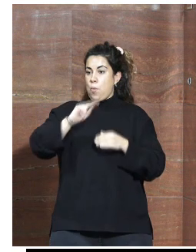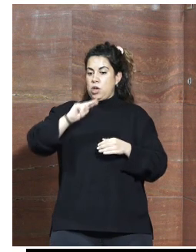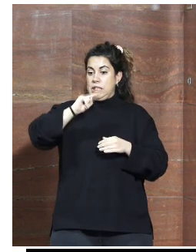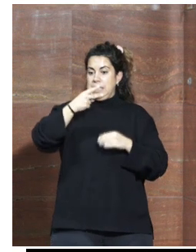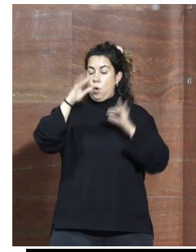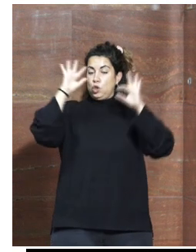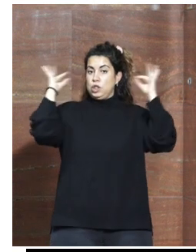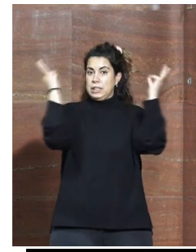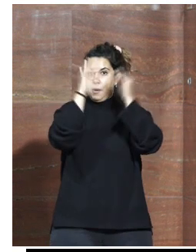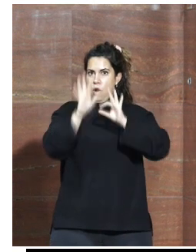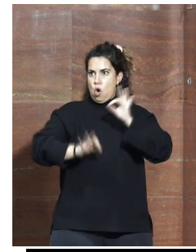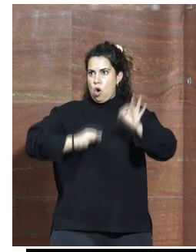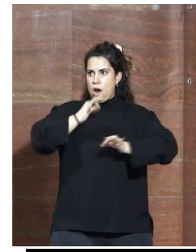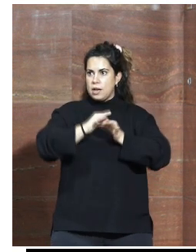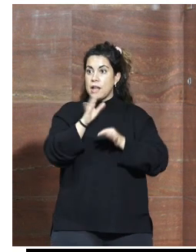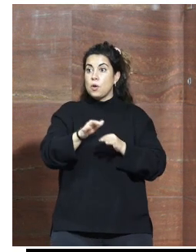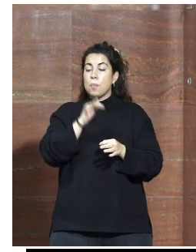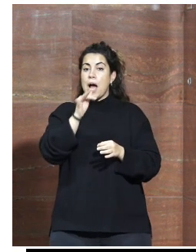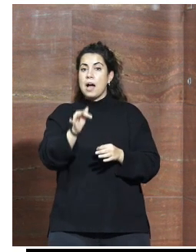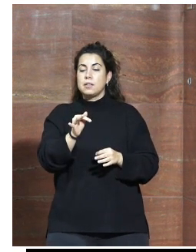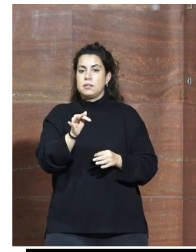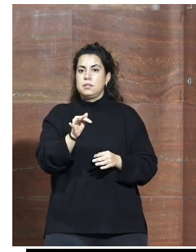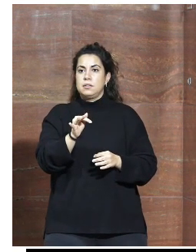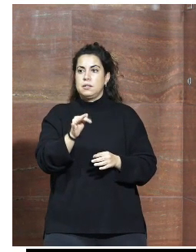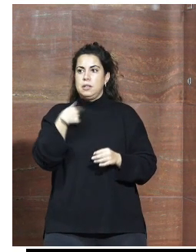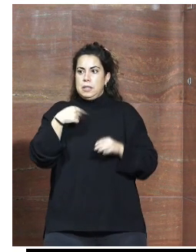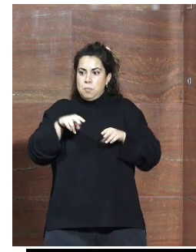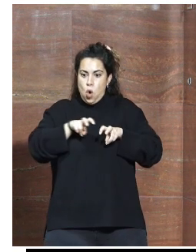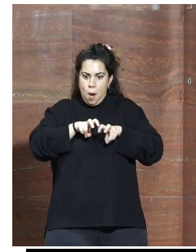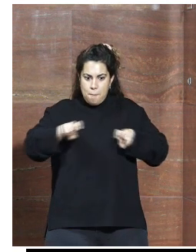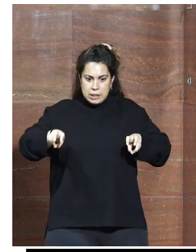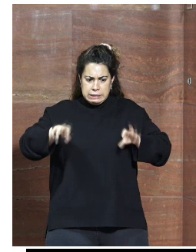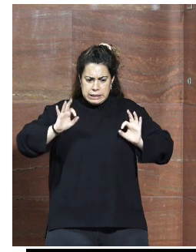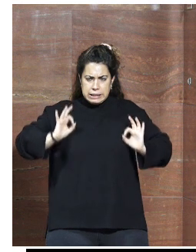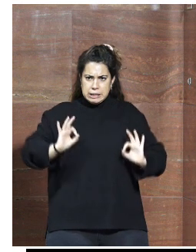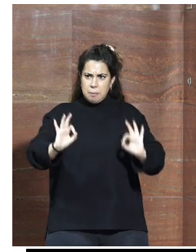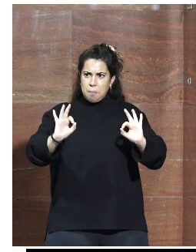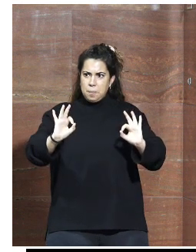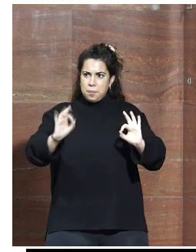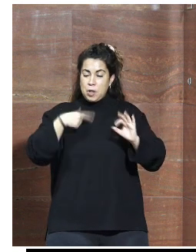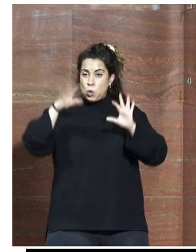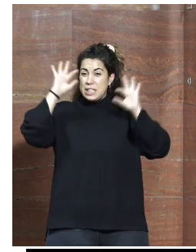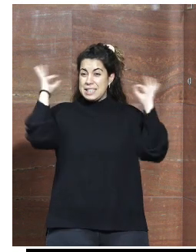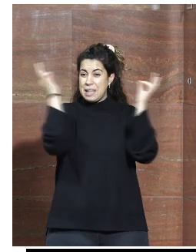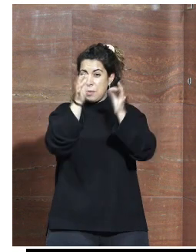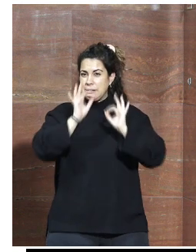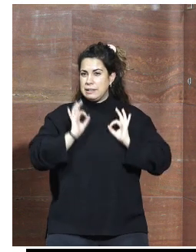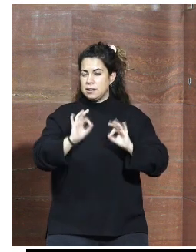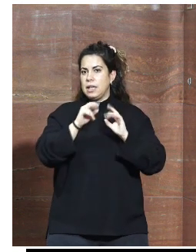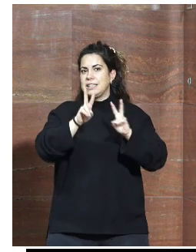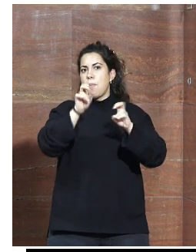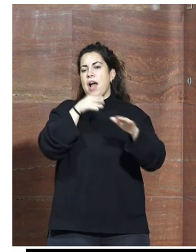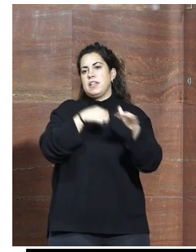seminarios y por haber reservado una mesa en exclusiva, un seminario en exclusiva a la accesibilidad cognitiva,